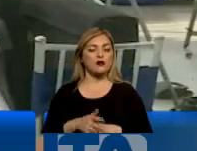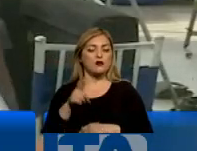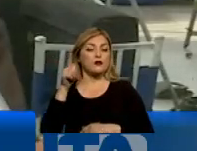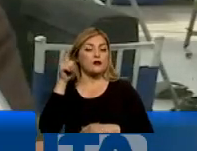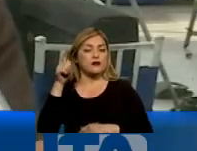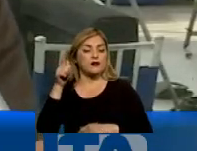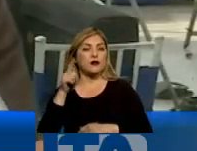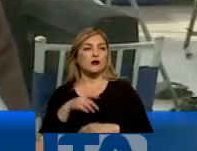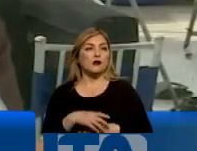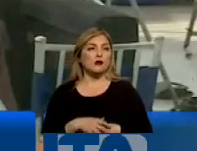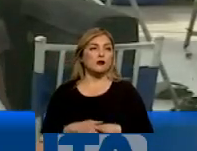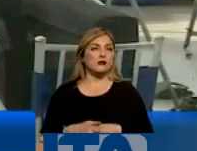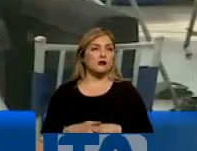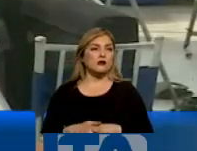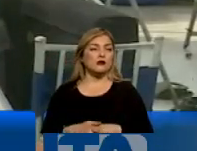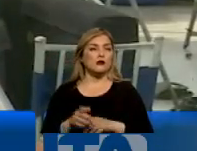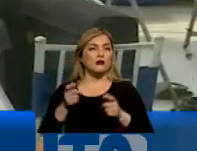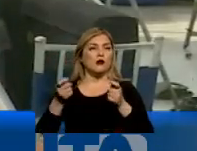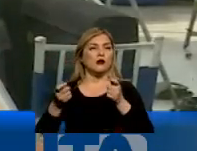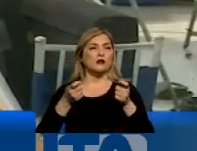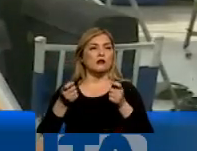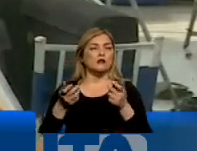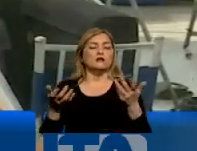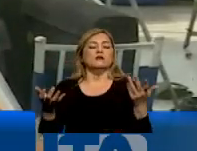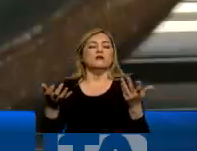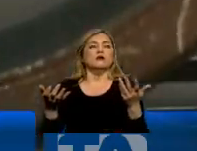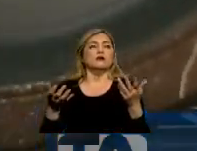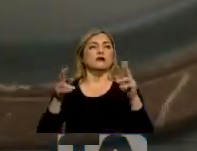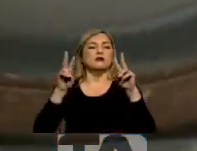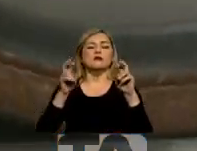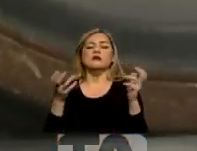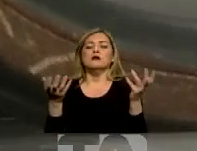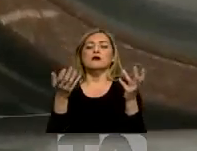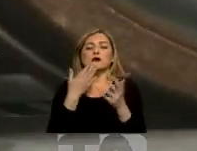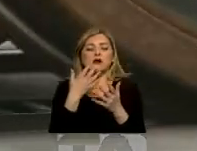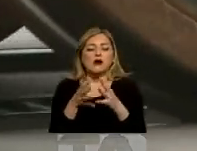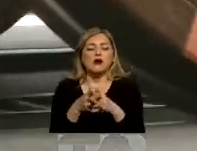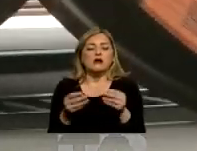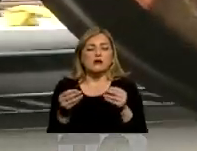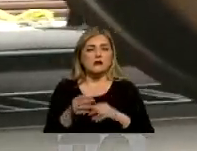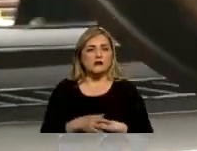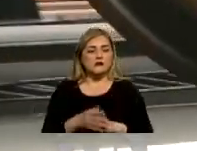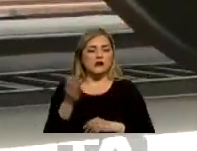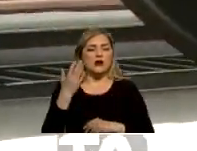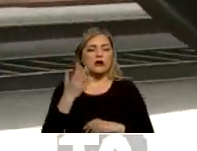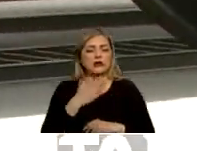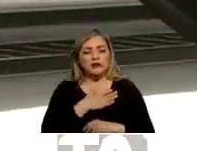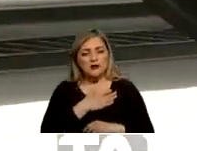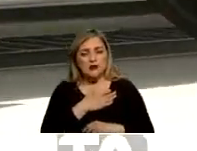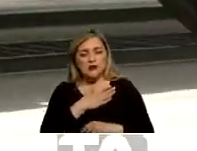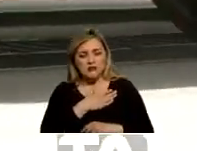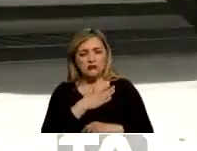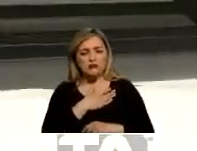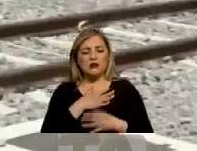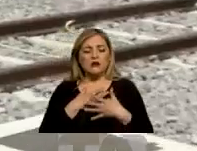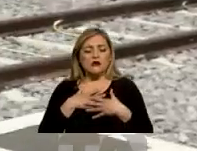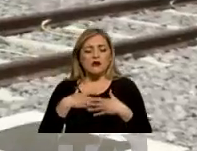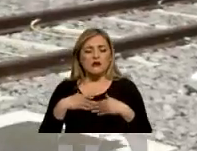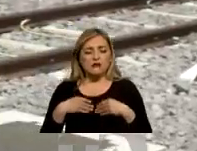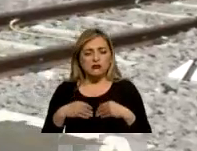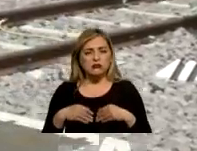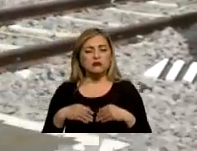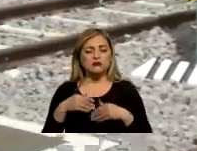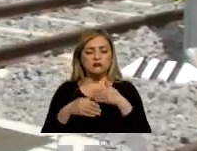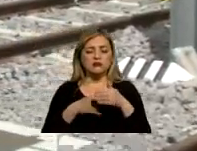liderazgo tiene que dirigir hacia dónde va este tema. El alcalde quiere disipar la desconfianza y asegura que el proceso marcha